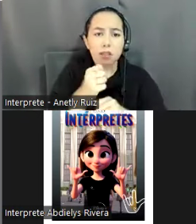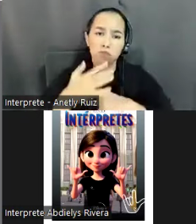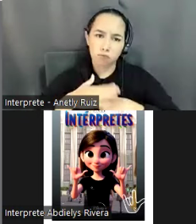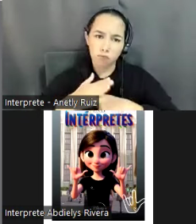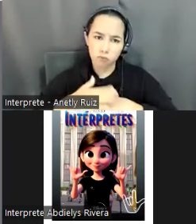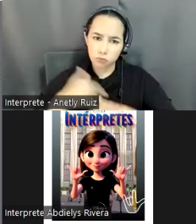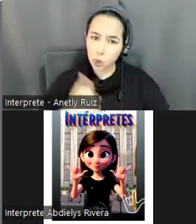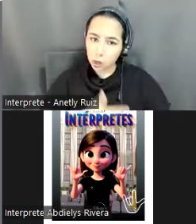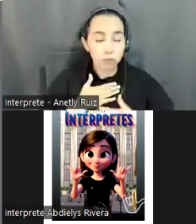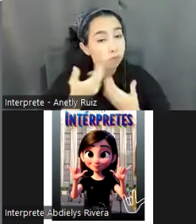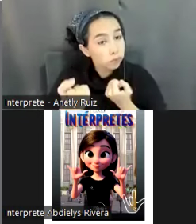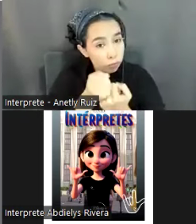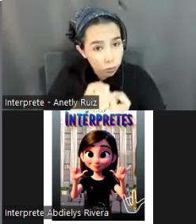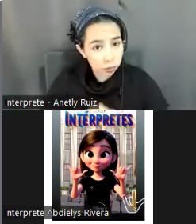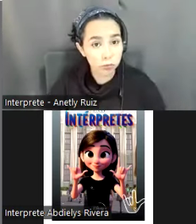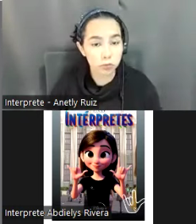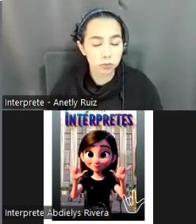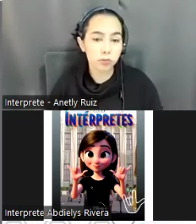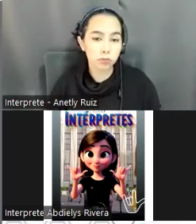apoyo.